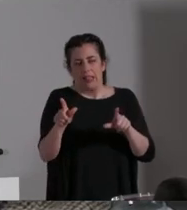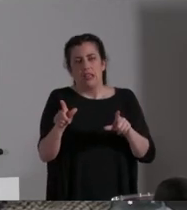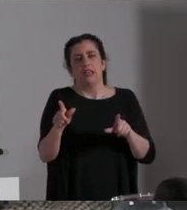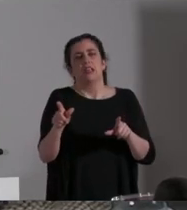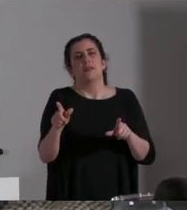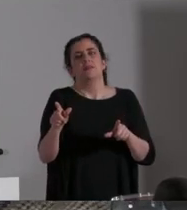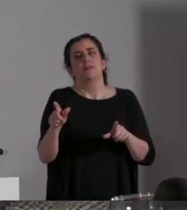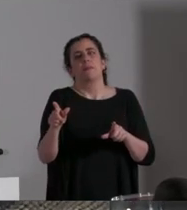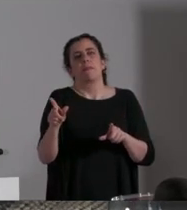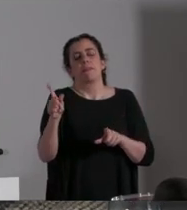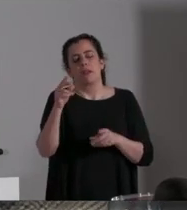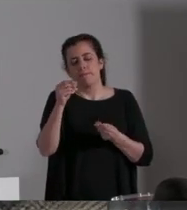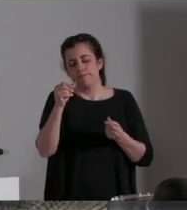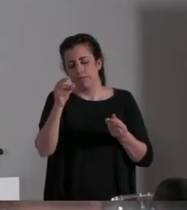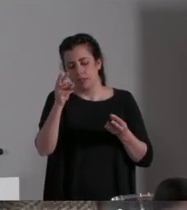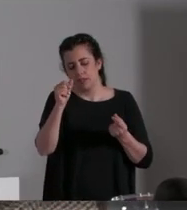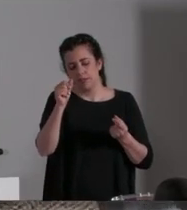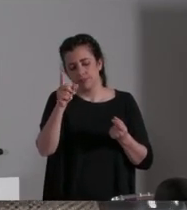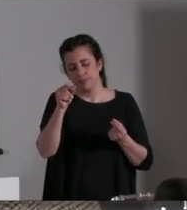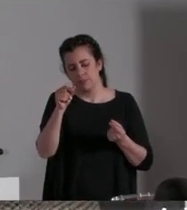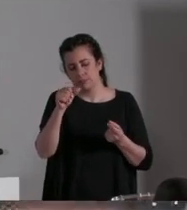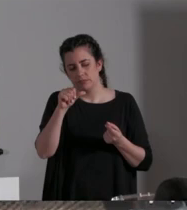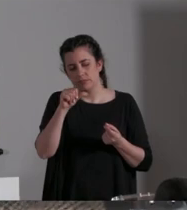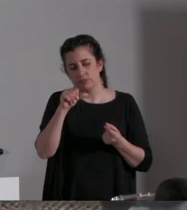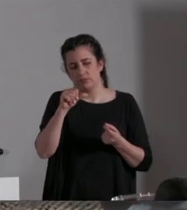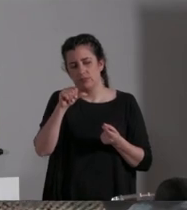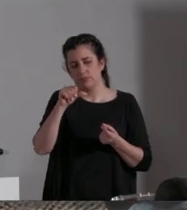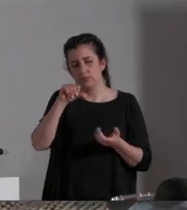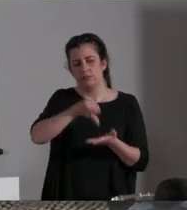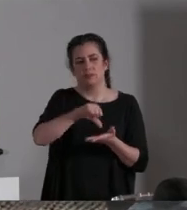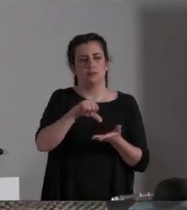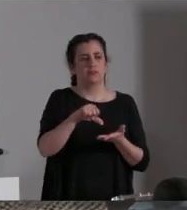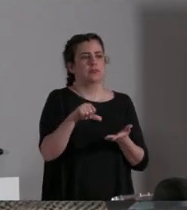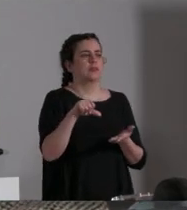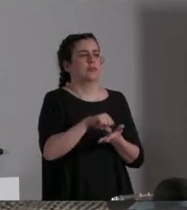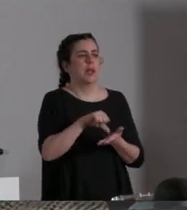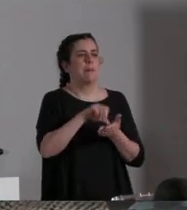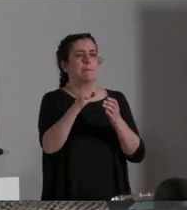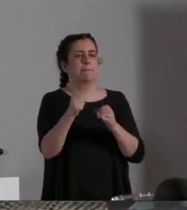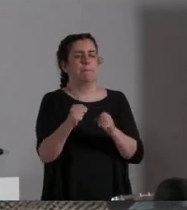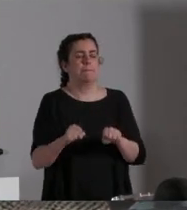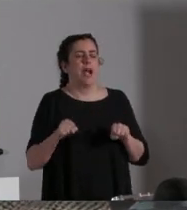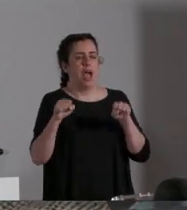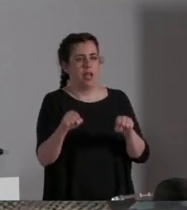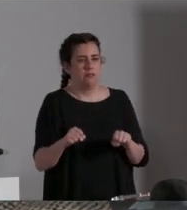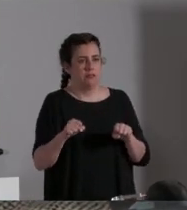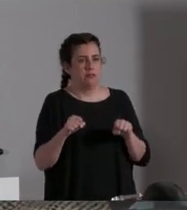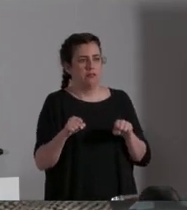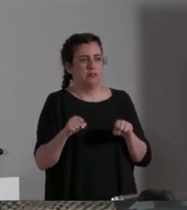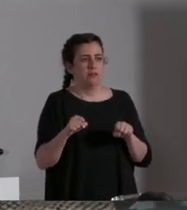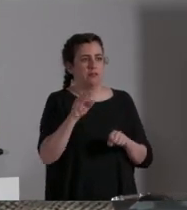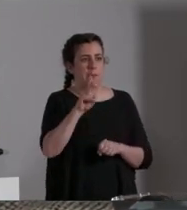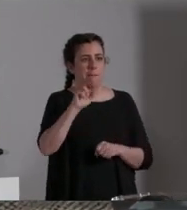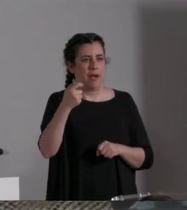es en la ciudad de Brno, en Praga, a través de integración social, con colectivos y demás. Y